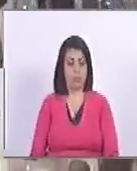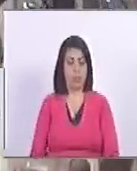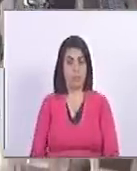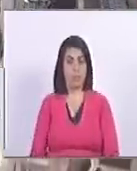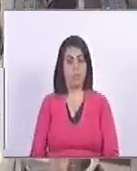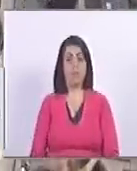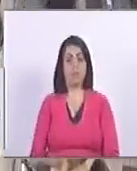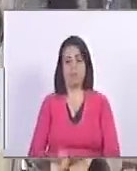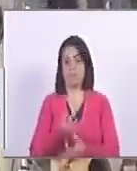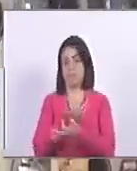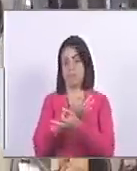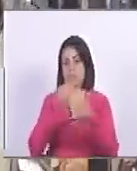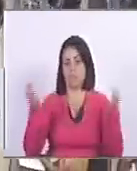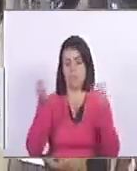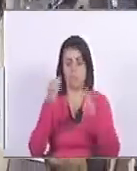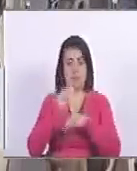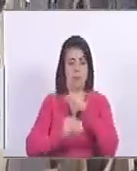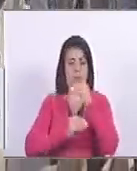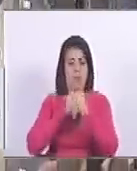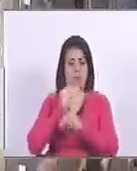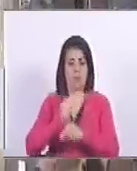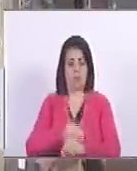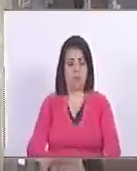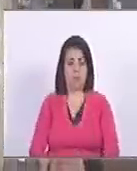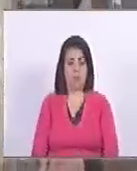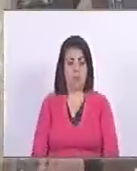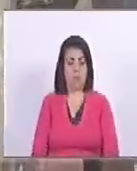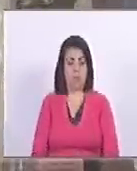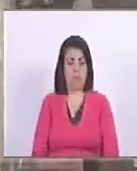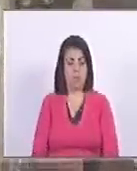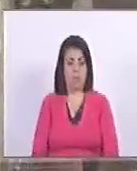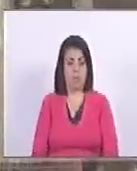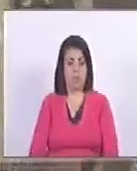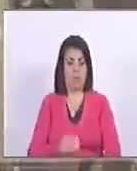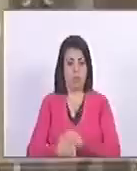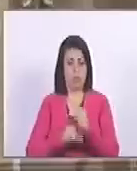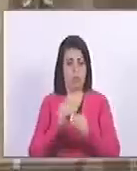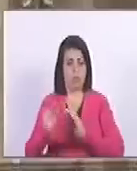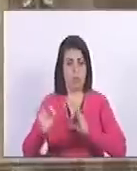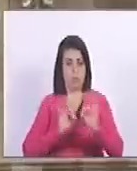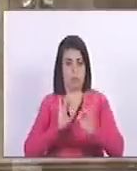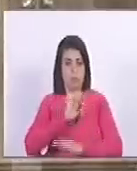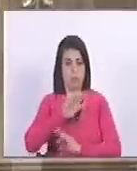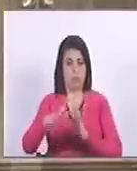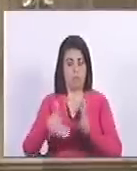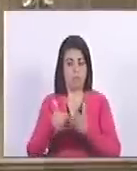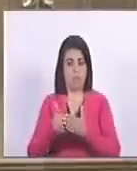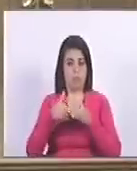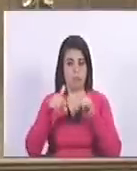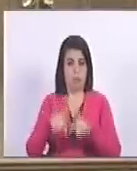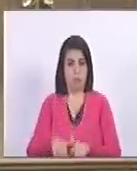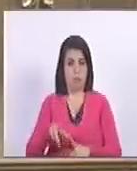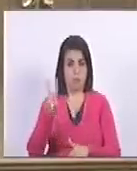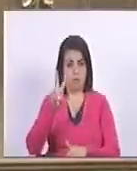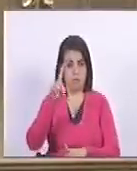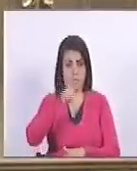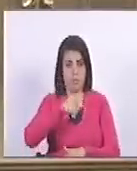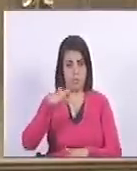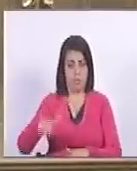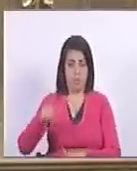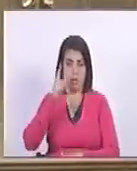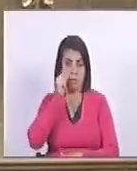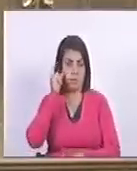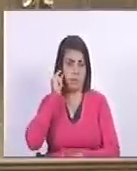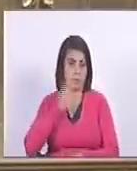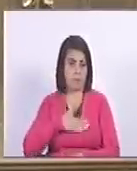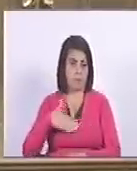manera impecable, como ha venido siendo, creó las condiciones para que los venezolanos y las venezolanas